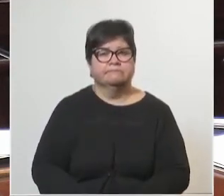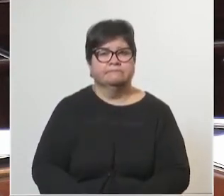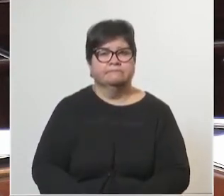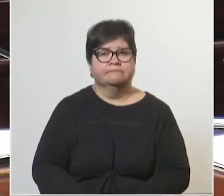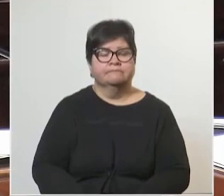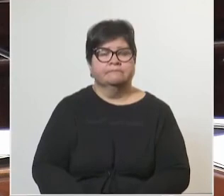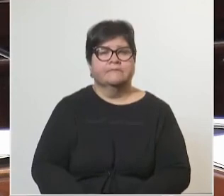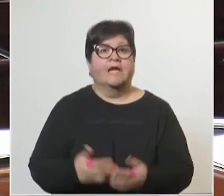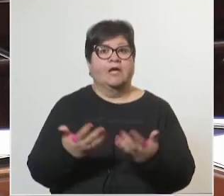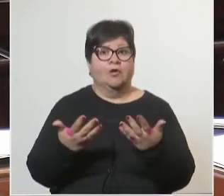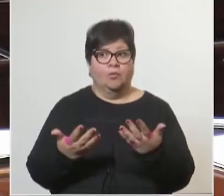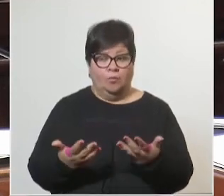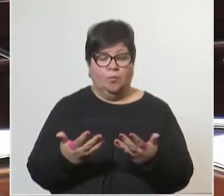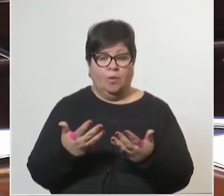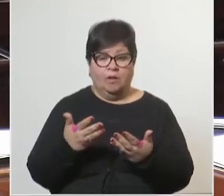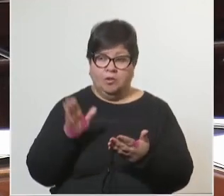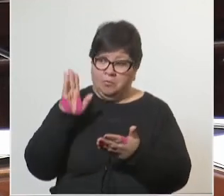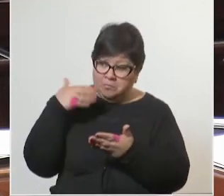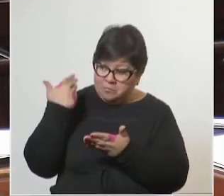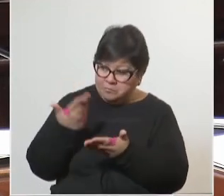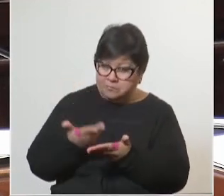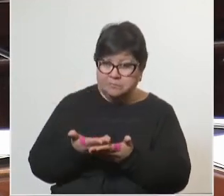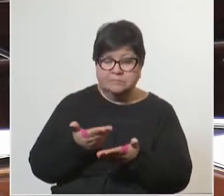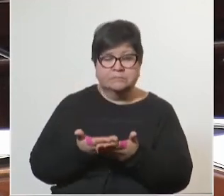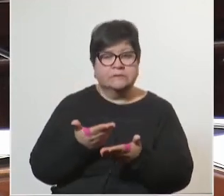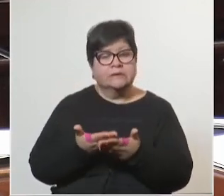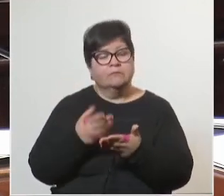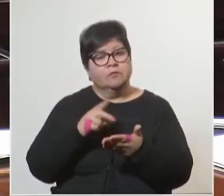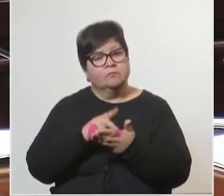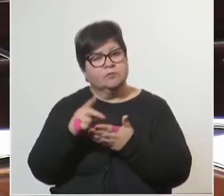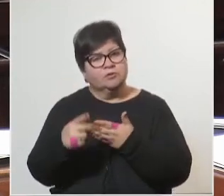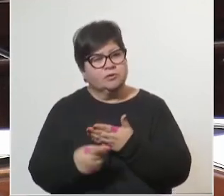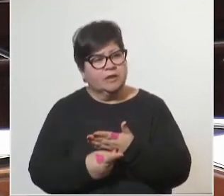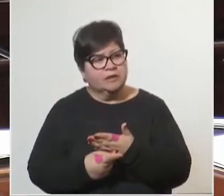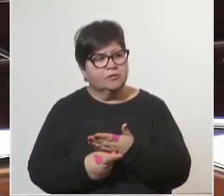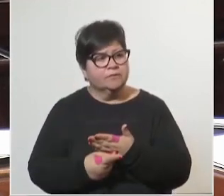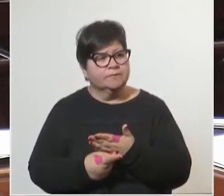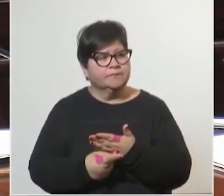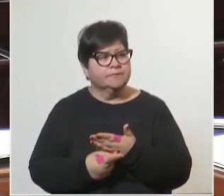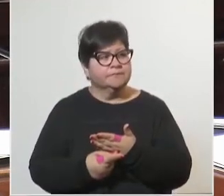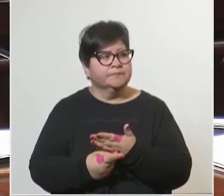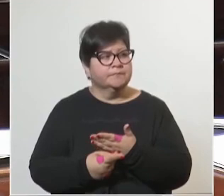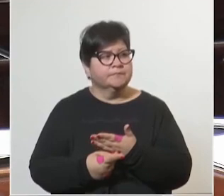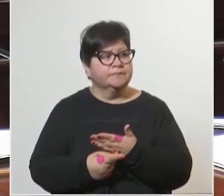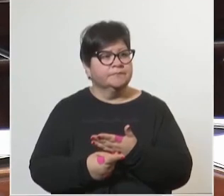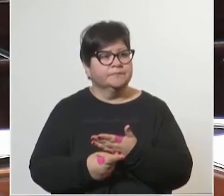Y cuando presentamos el proyecto, nosotros lo hicimos con